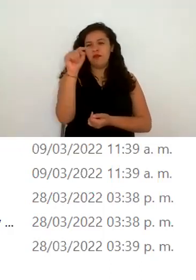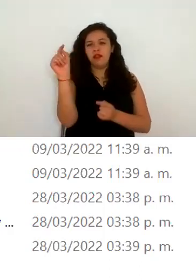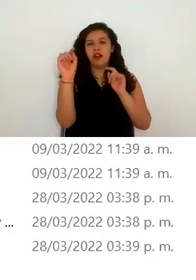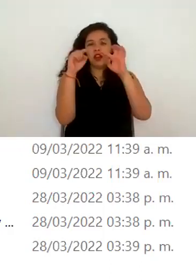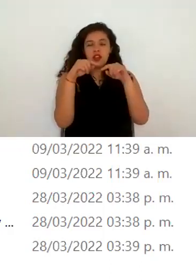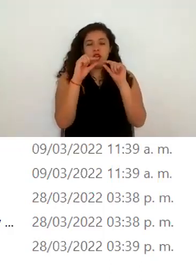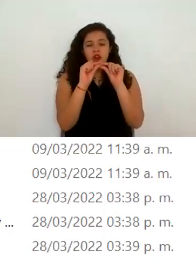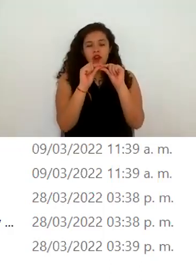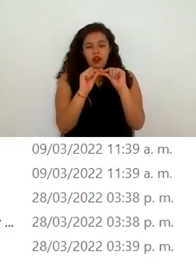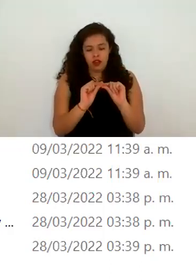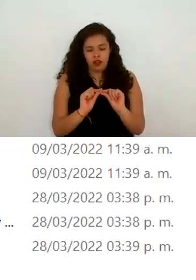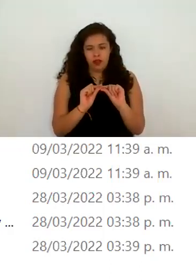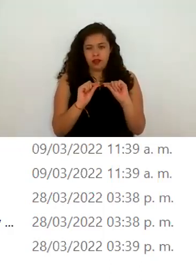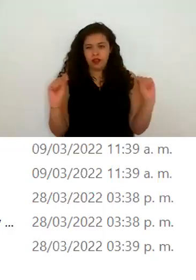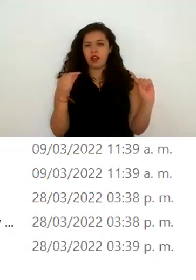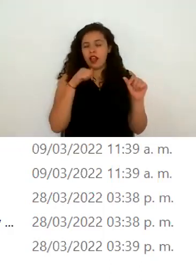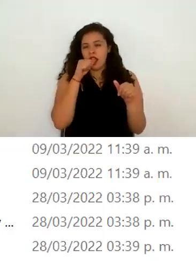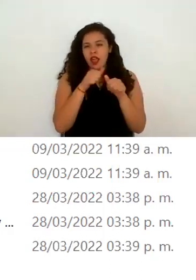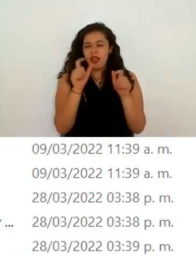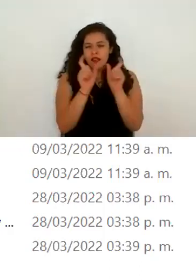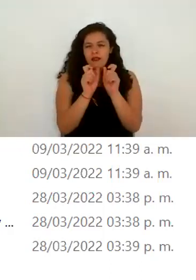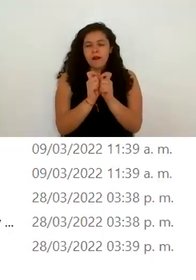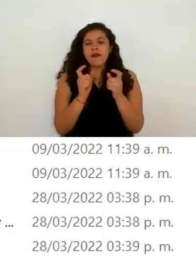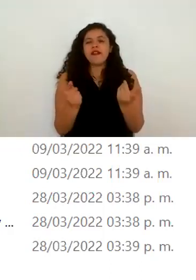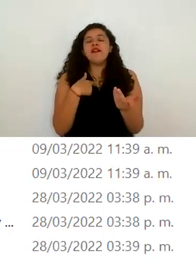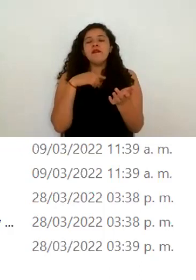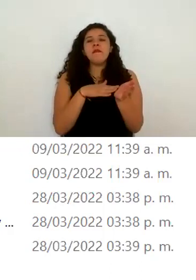siglas, y toda la documentación que va a generar